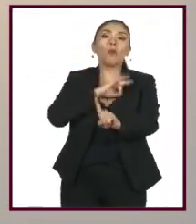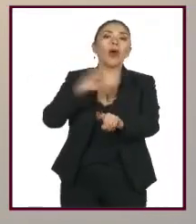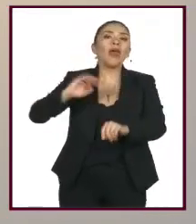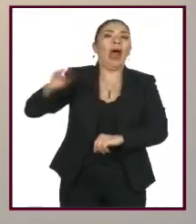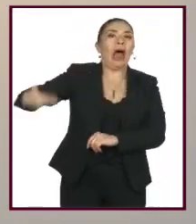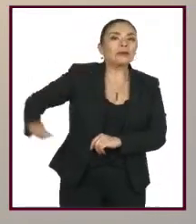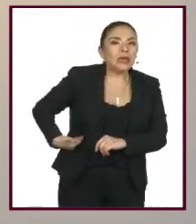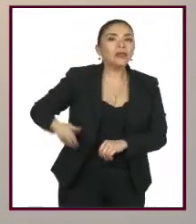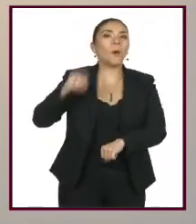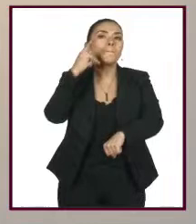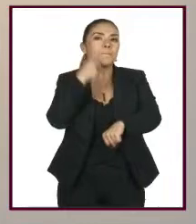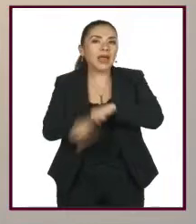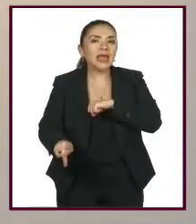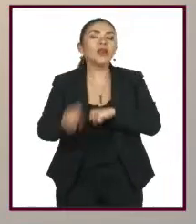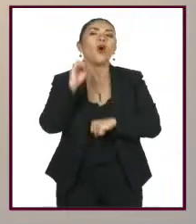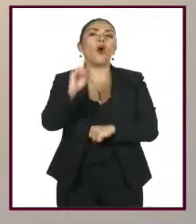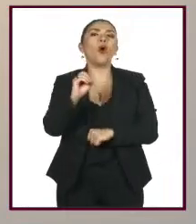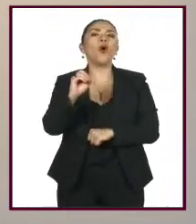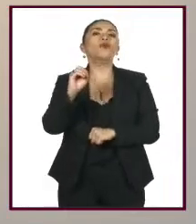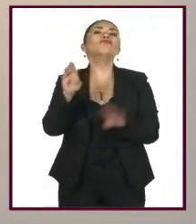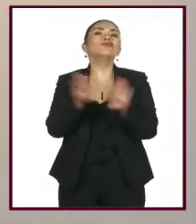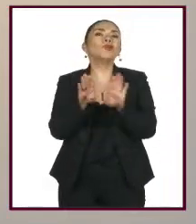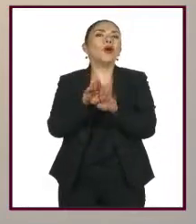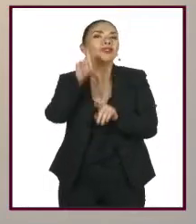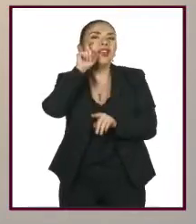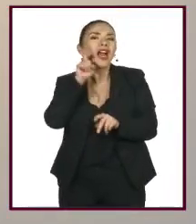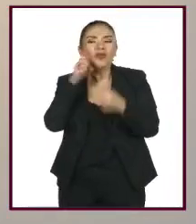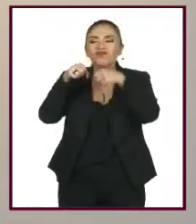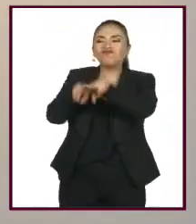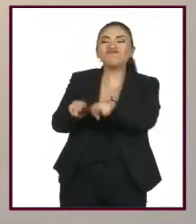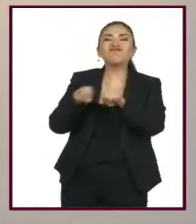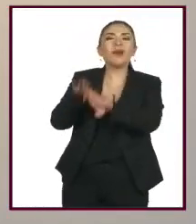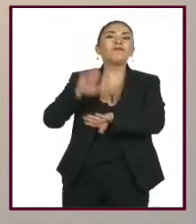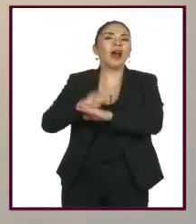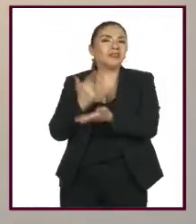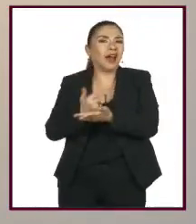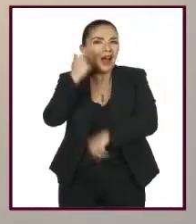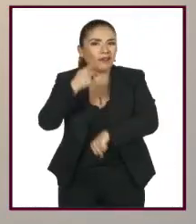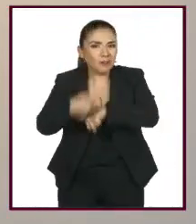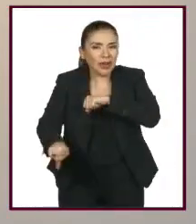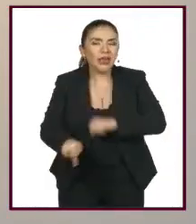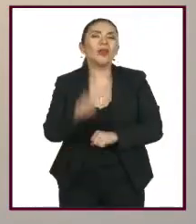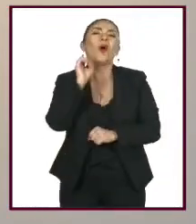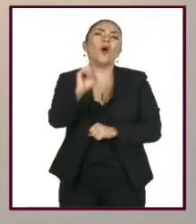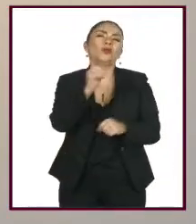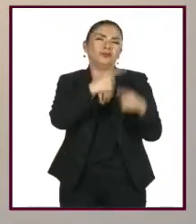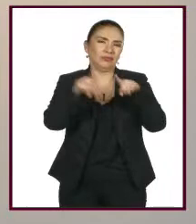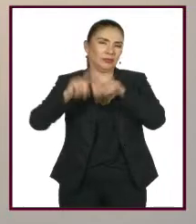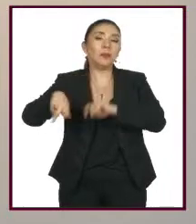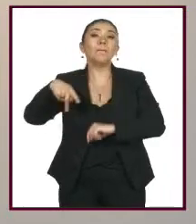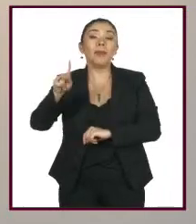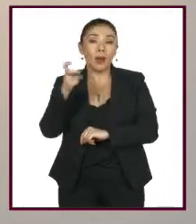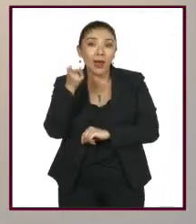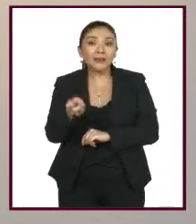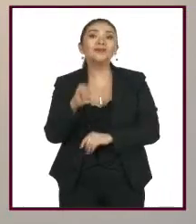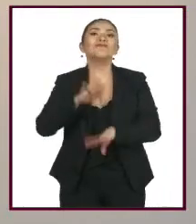de accidentes o conductas sexuales de riesgo, entre muchas otras, pero lo principal es eso, ¿no? Que pueden tener crisis